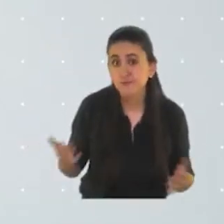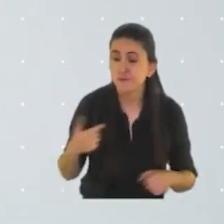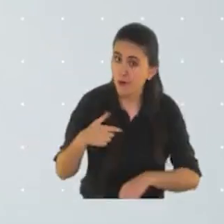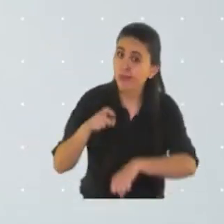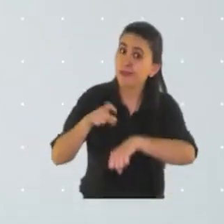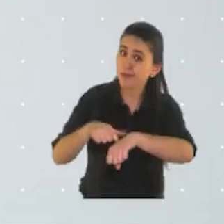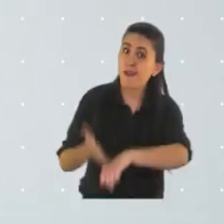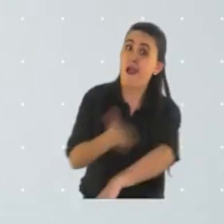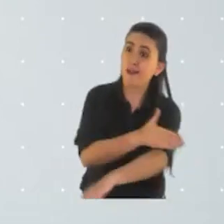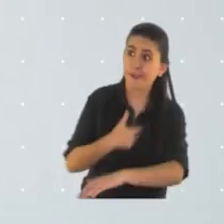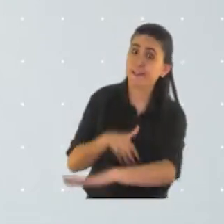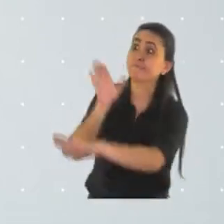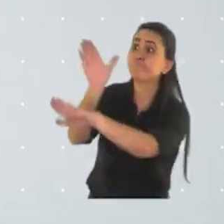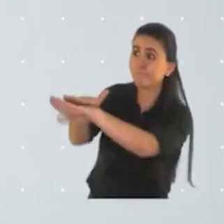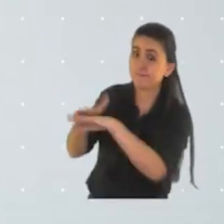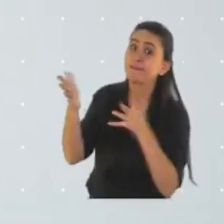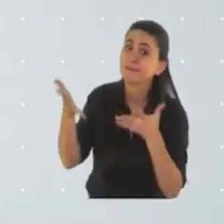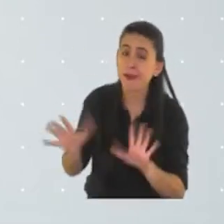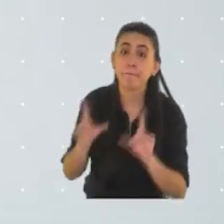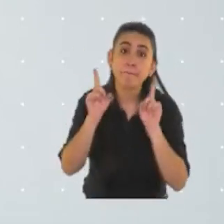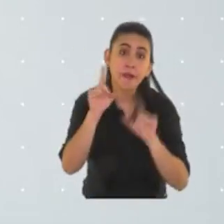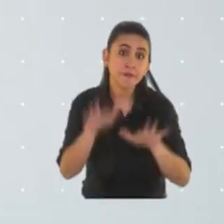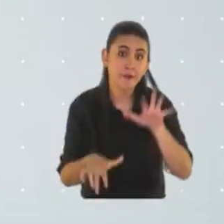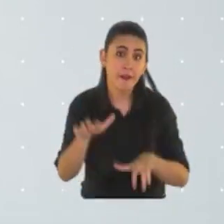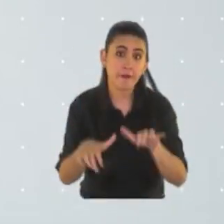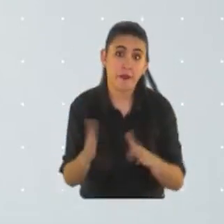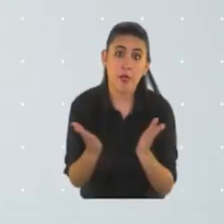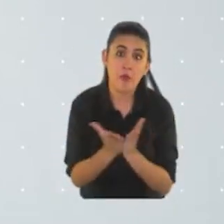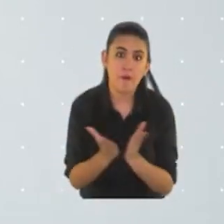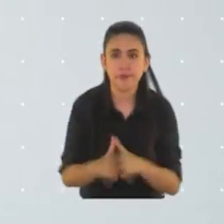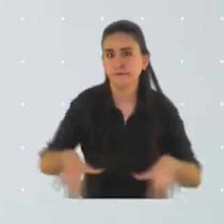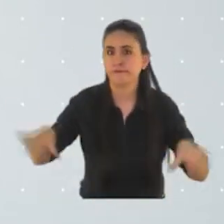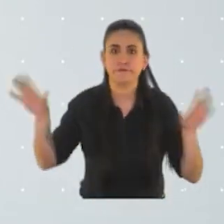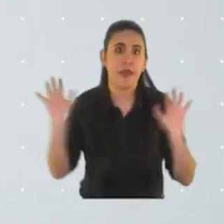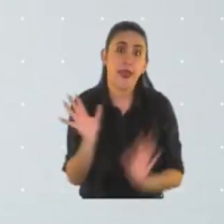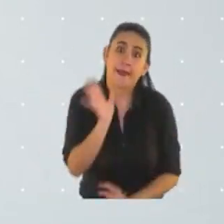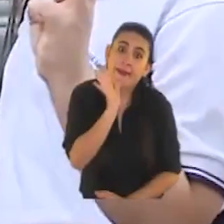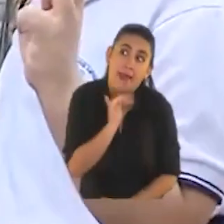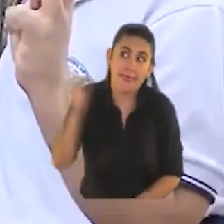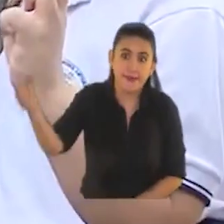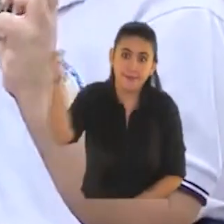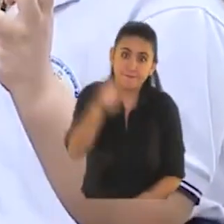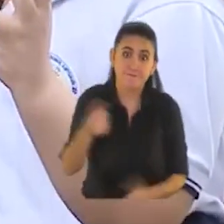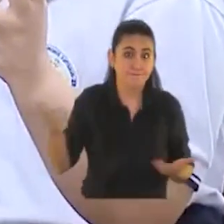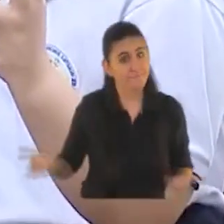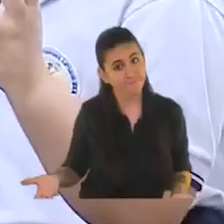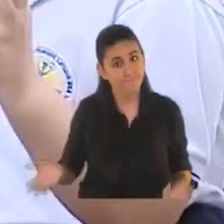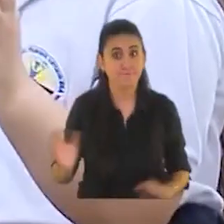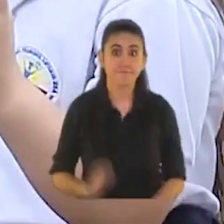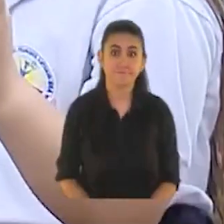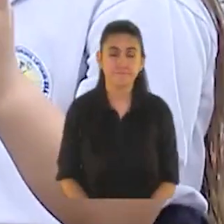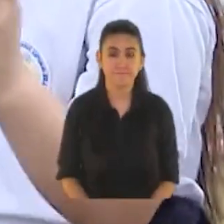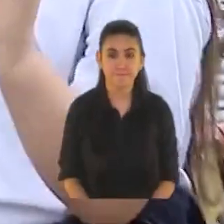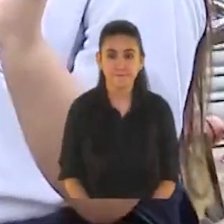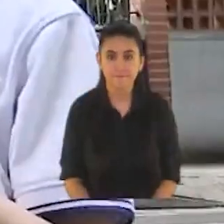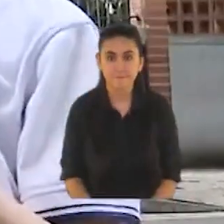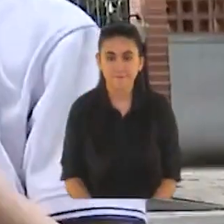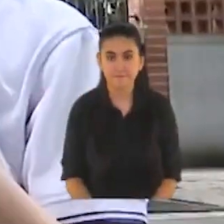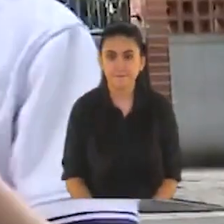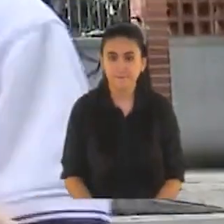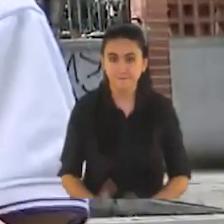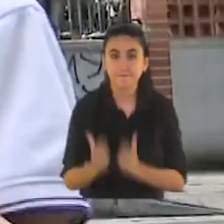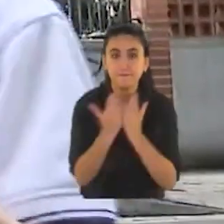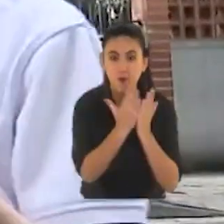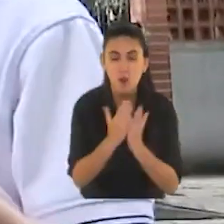tiempo la secretaria de Educación aún no pone su reemplazo Y es que los estudiantes de la institución